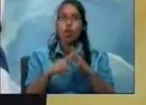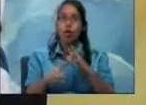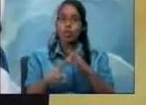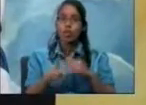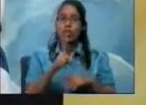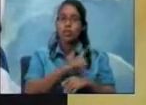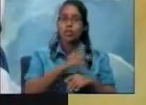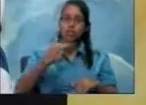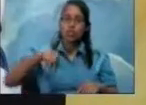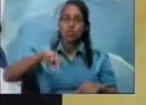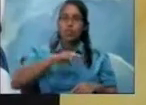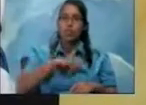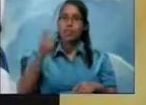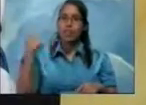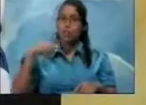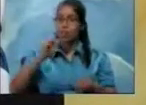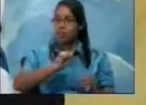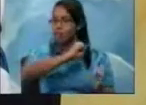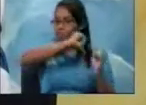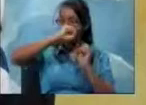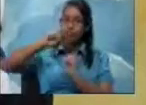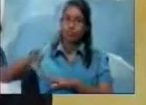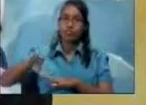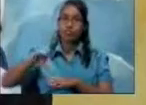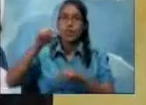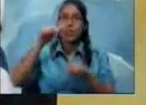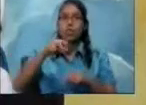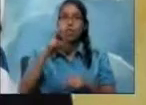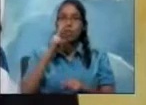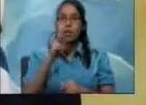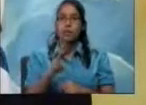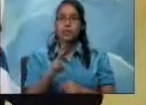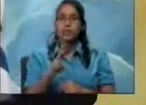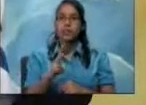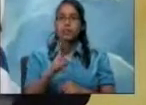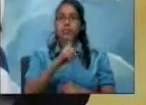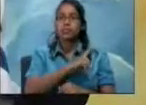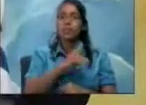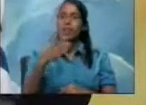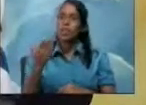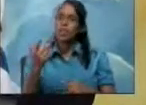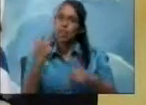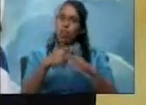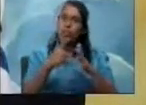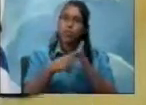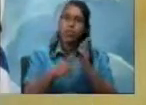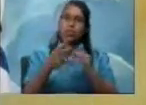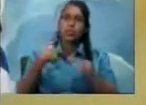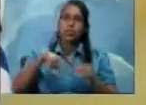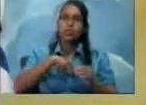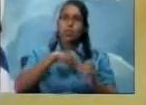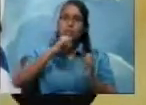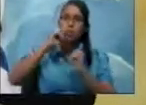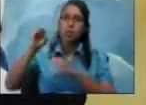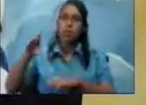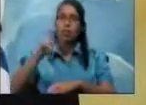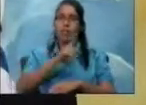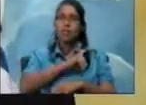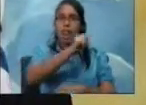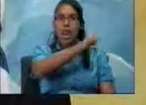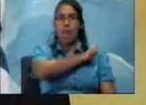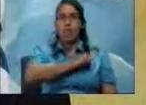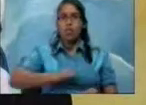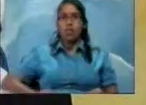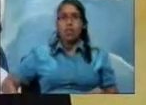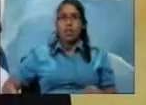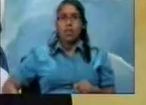que despojarnos y aquí lo vamos a ver en un sentido figurado de qué cosa nosotros tenemos que despojarnos de la pereza usted se